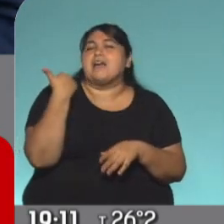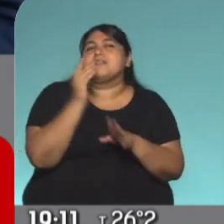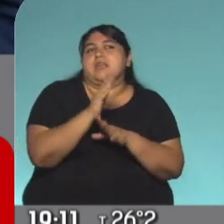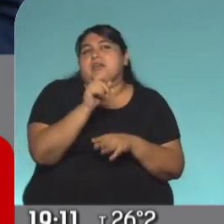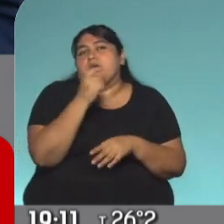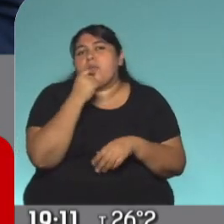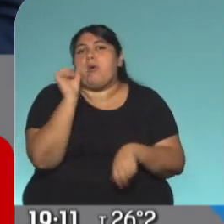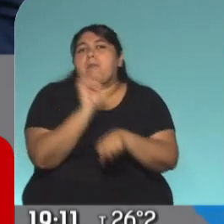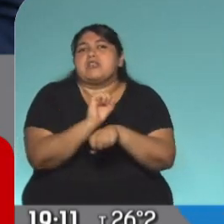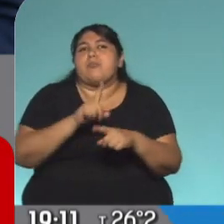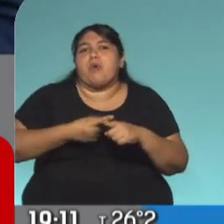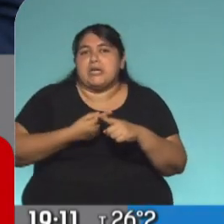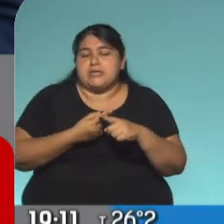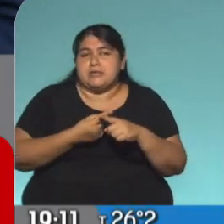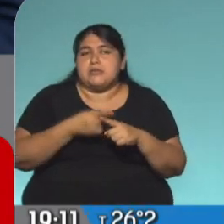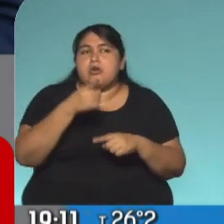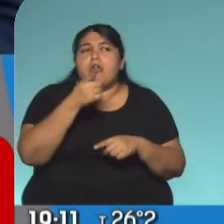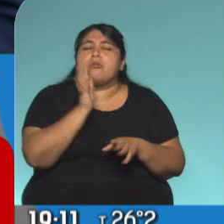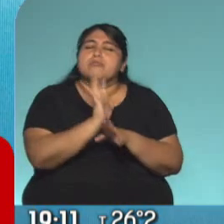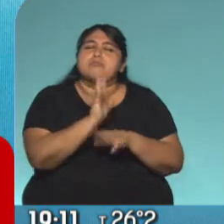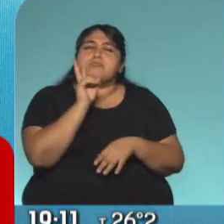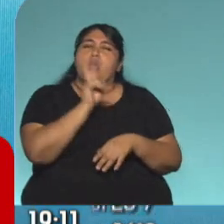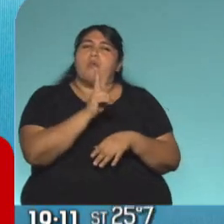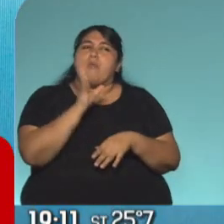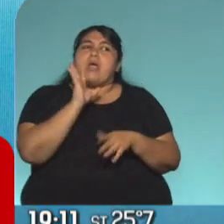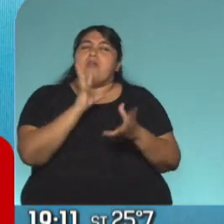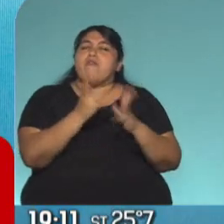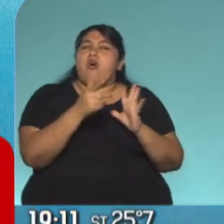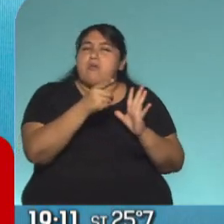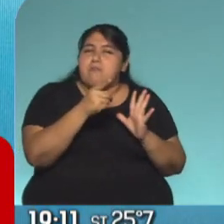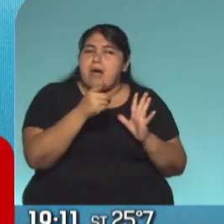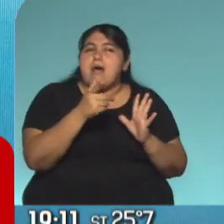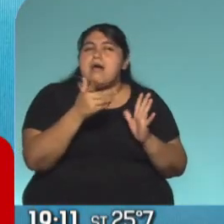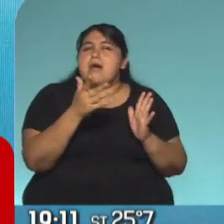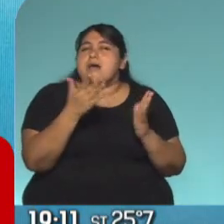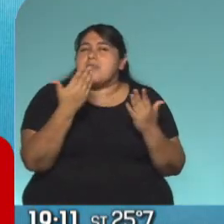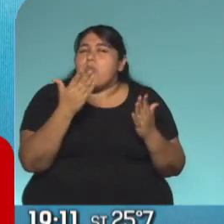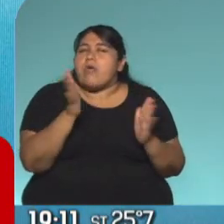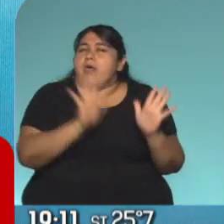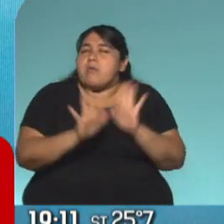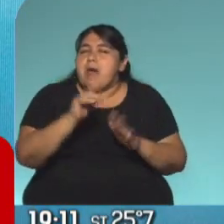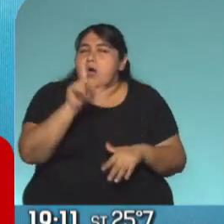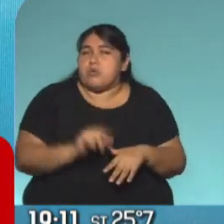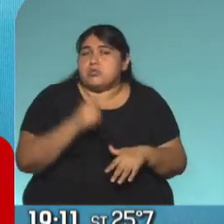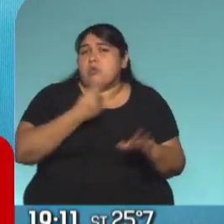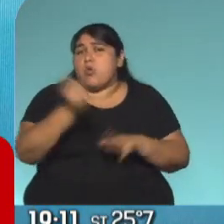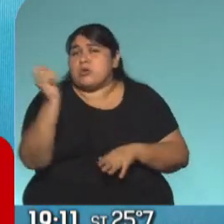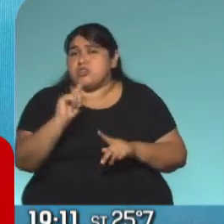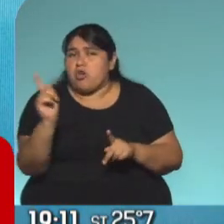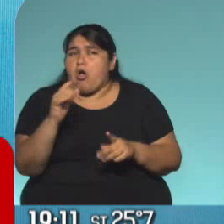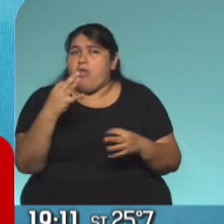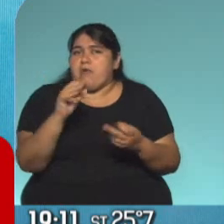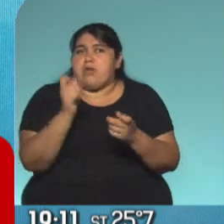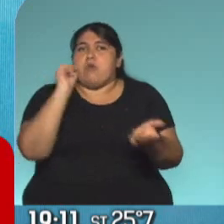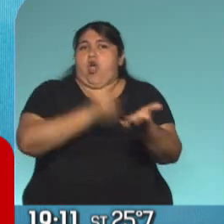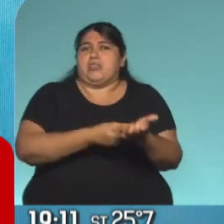decir, un preso político que entendió extrañamente que la manera de pacificar al país era indultar y no enjuiciar, no